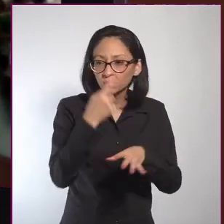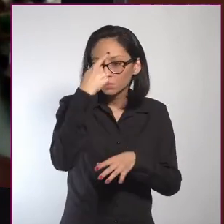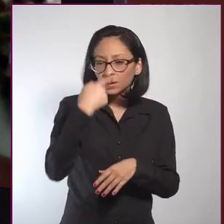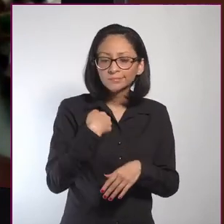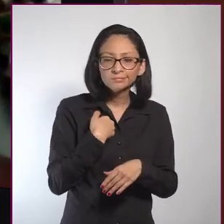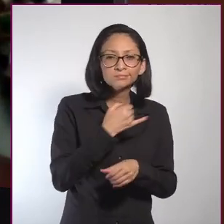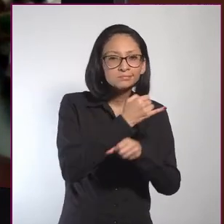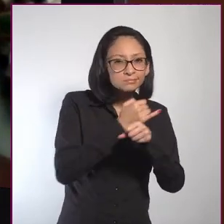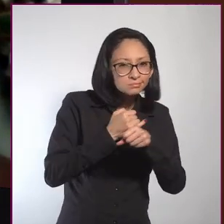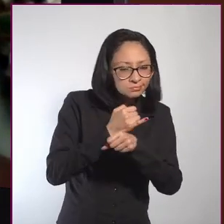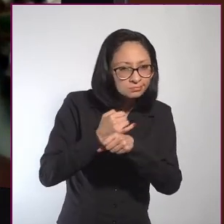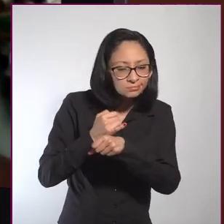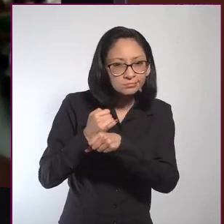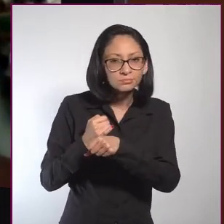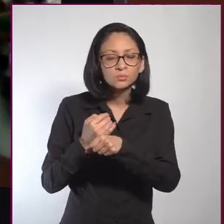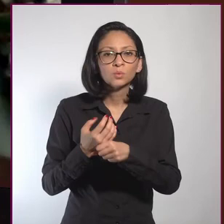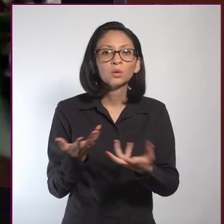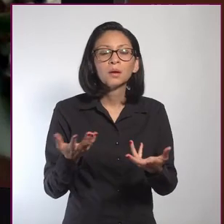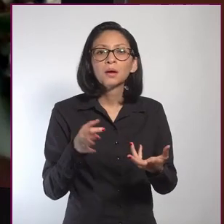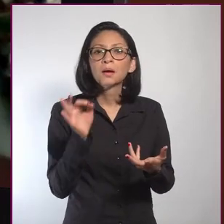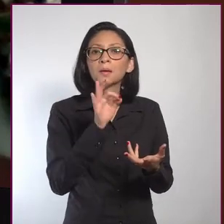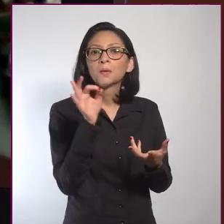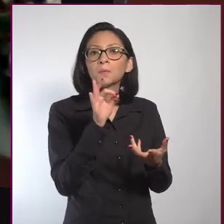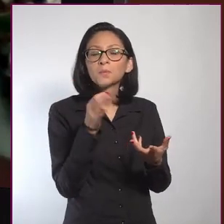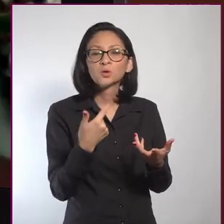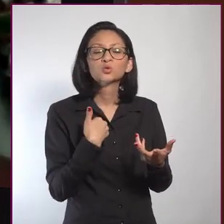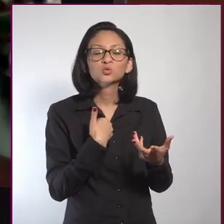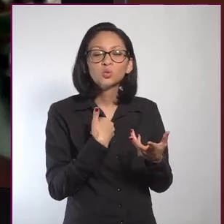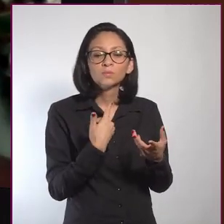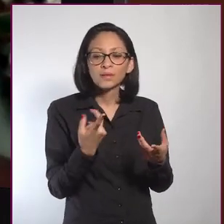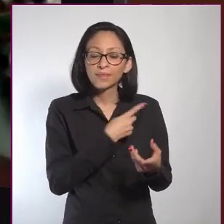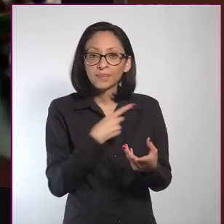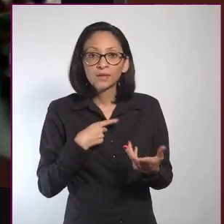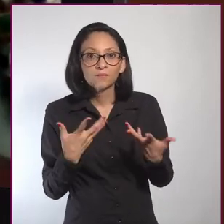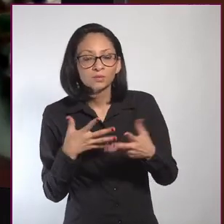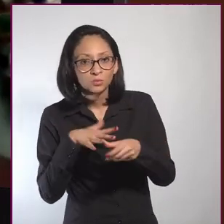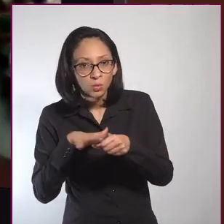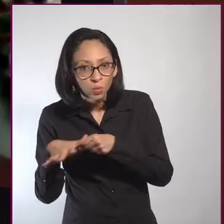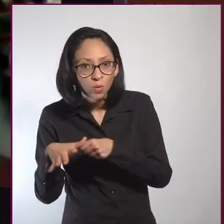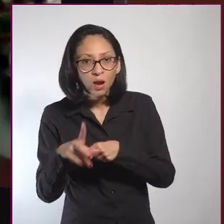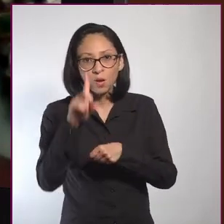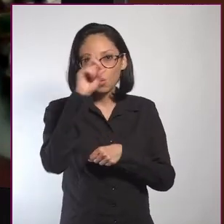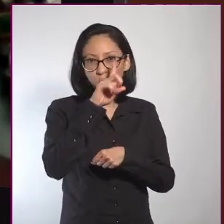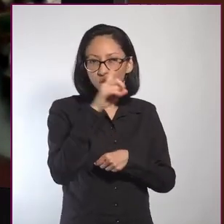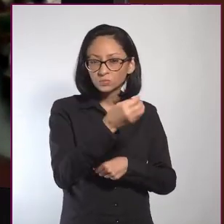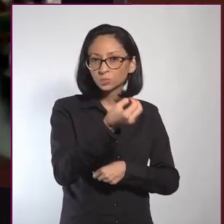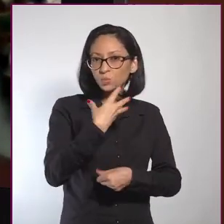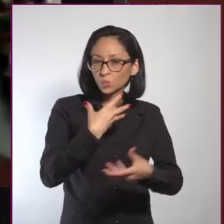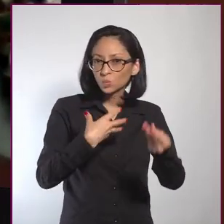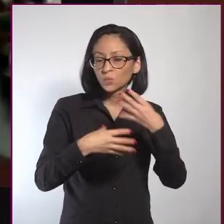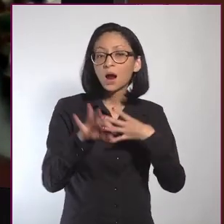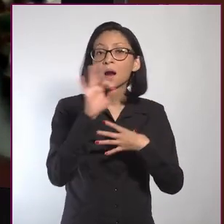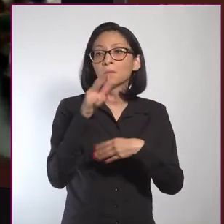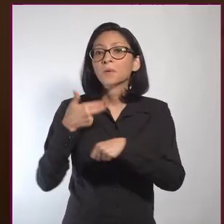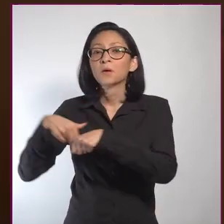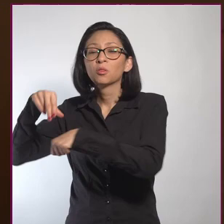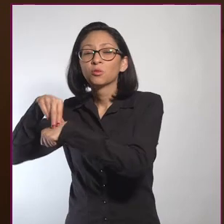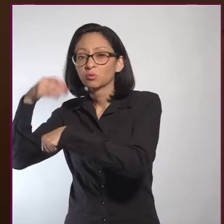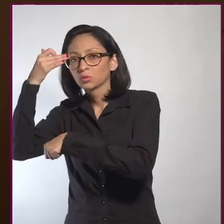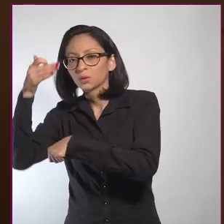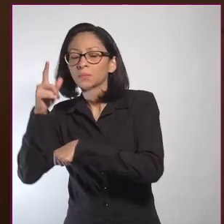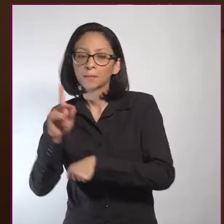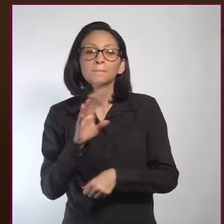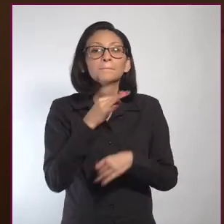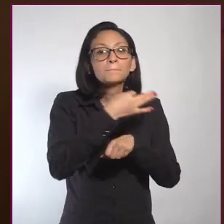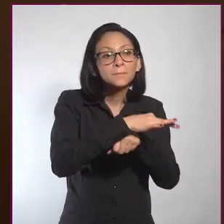las personas puedan tomar decisiones oportunas en dado caso que tarde un poco la consulta con el médico. Muchas